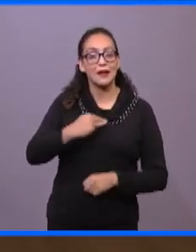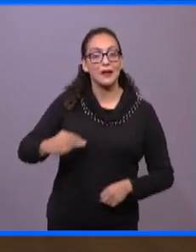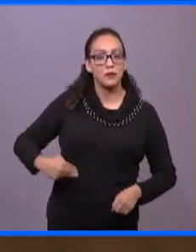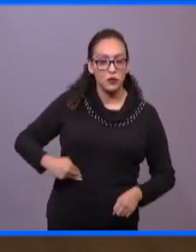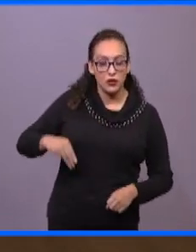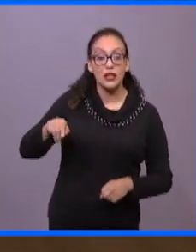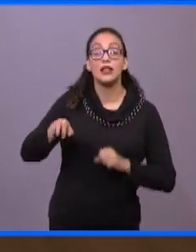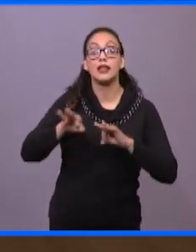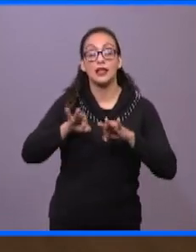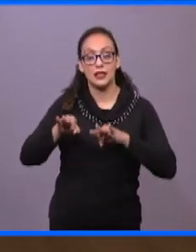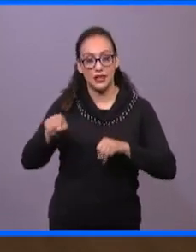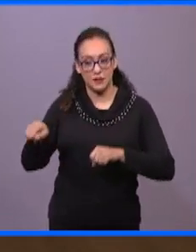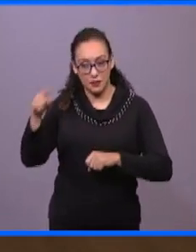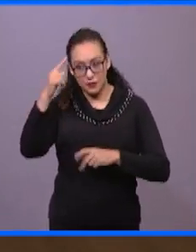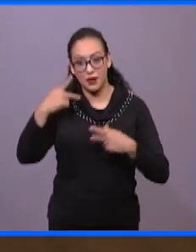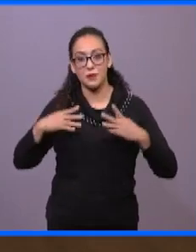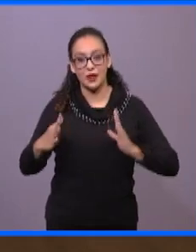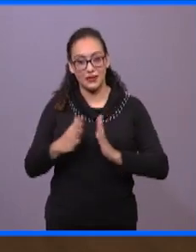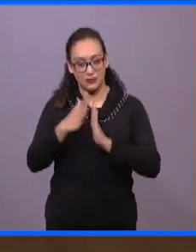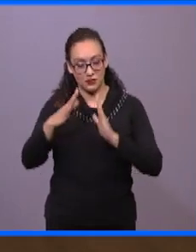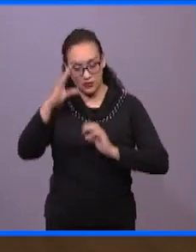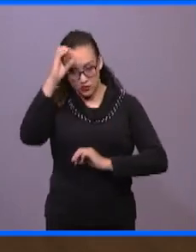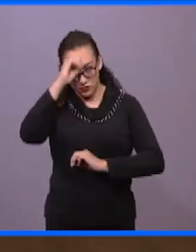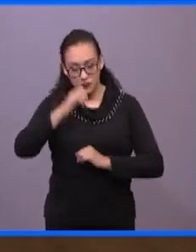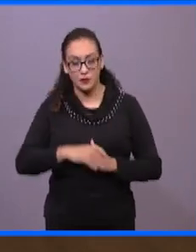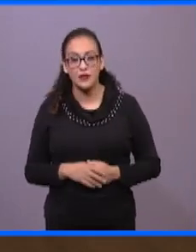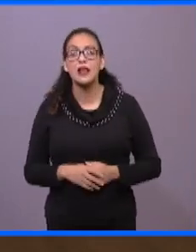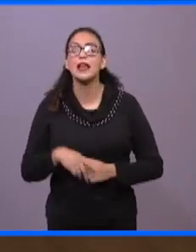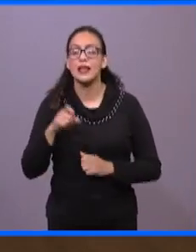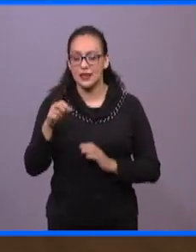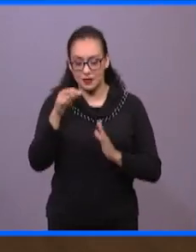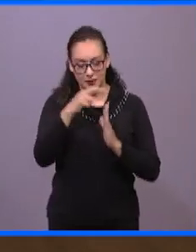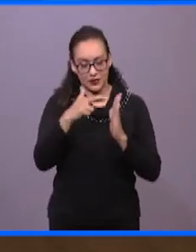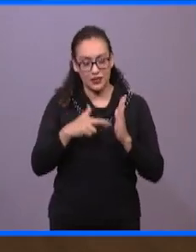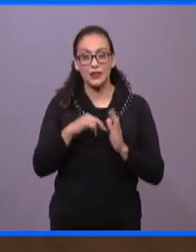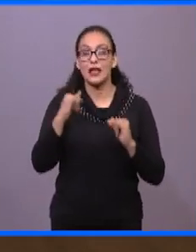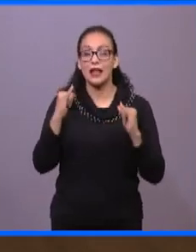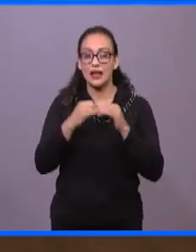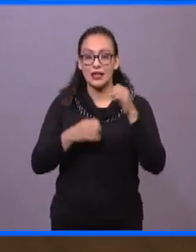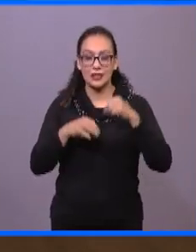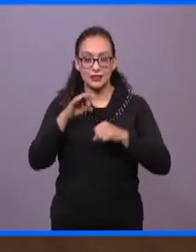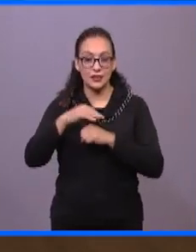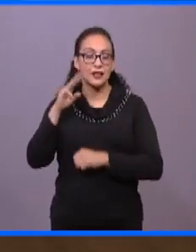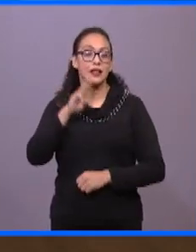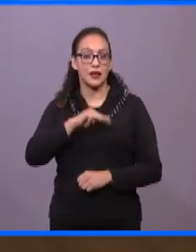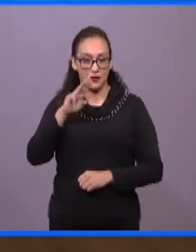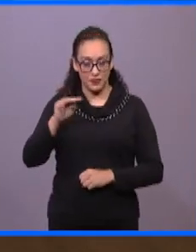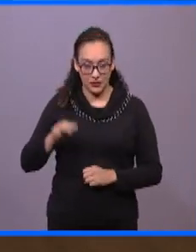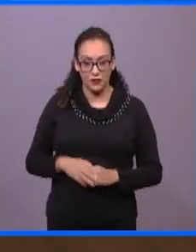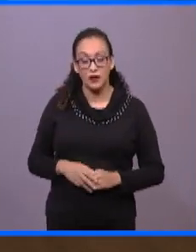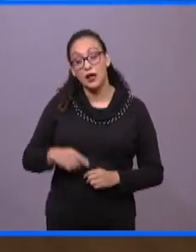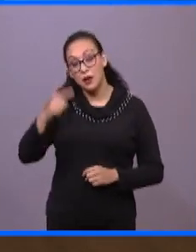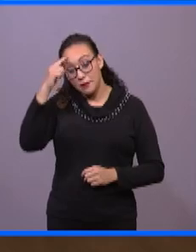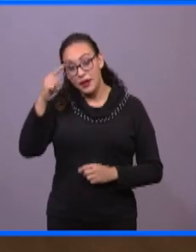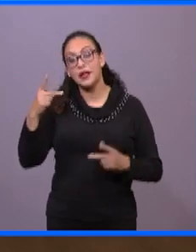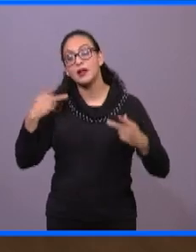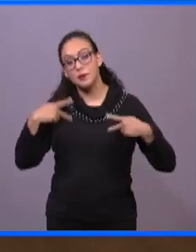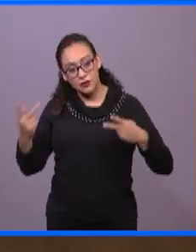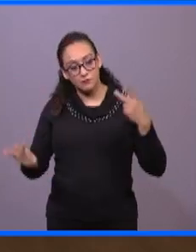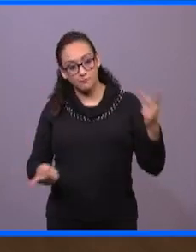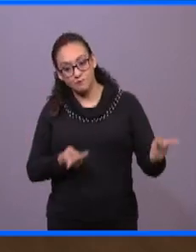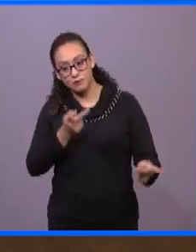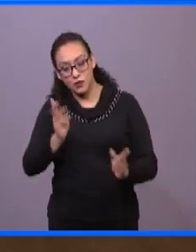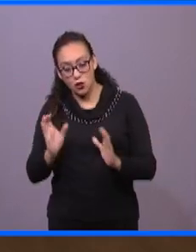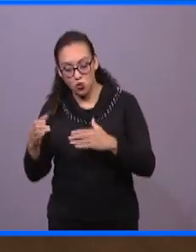y de mecanismos de participación ciudadana, así como del reglamento del Instituto Electoral de Michoacán para la consulta previa